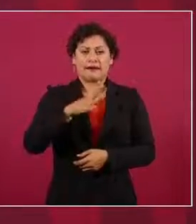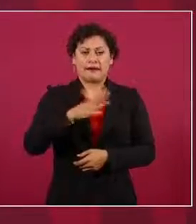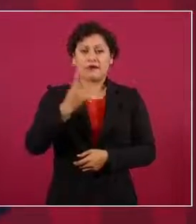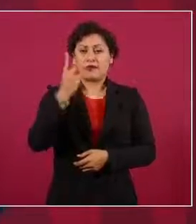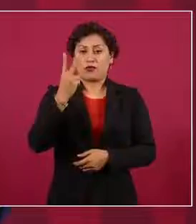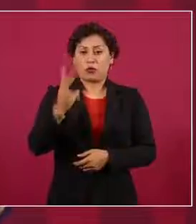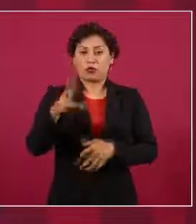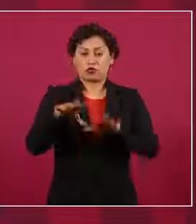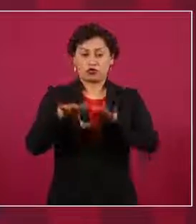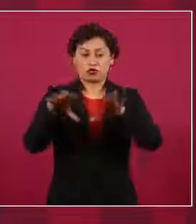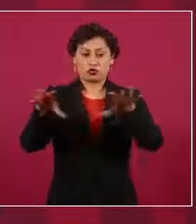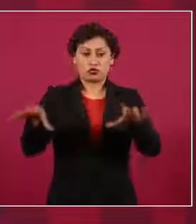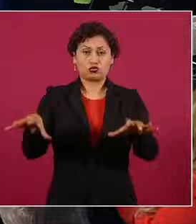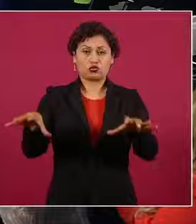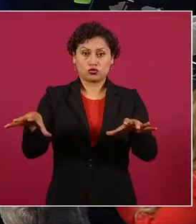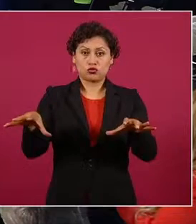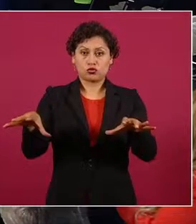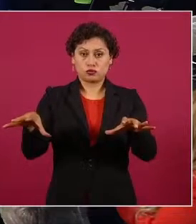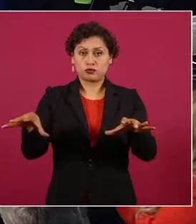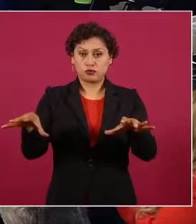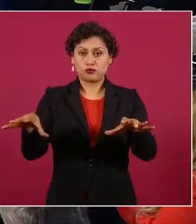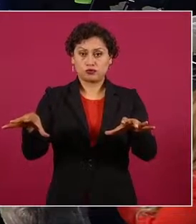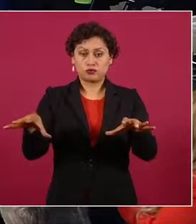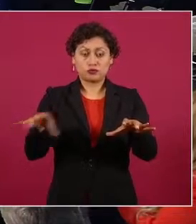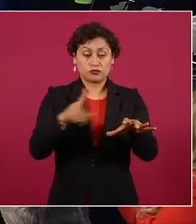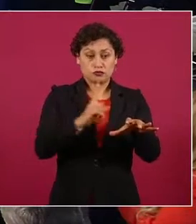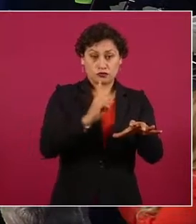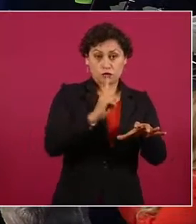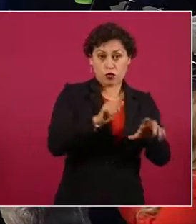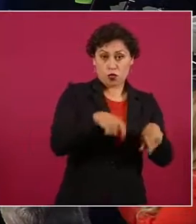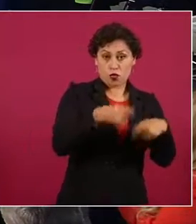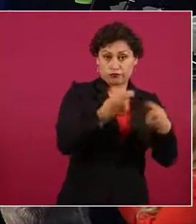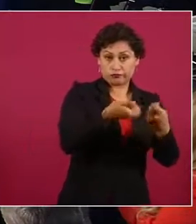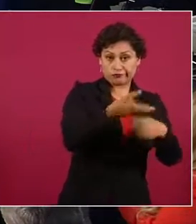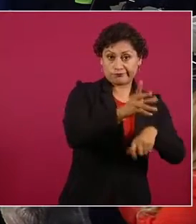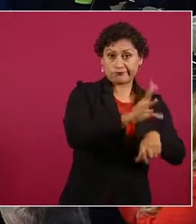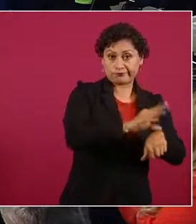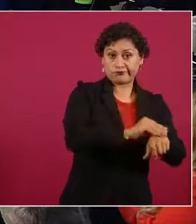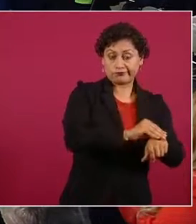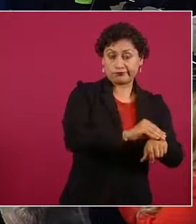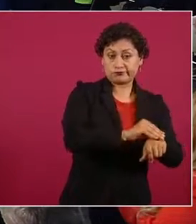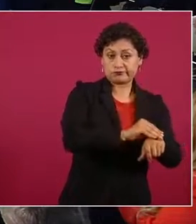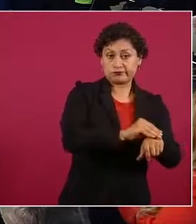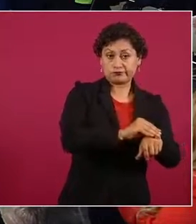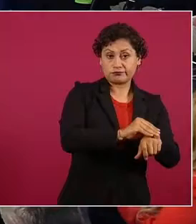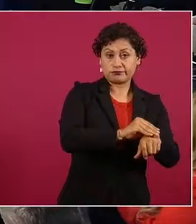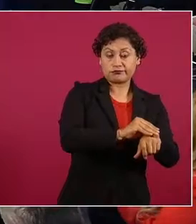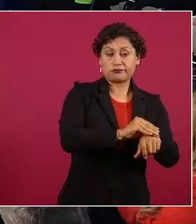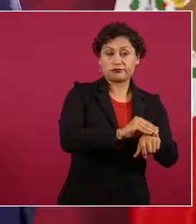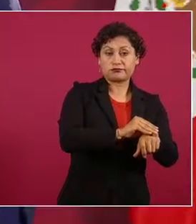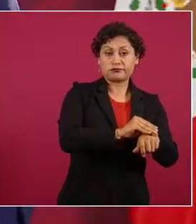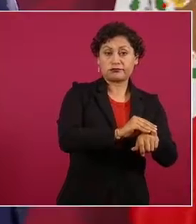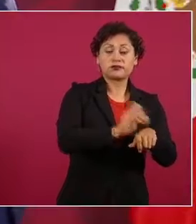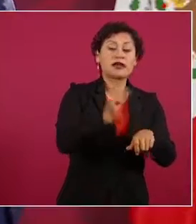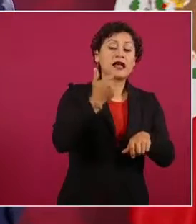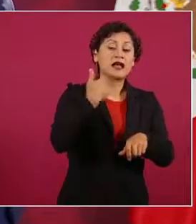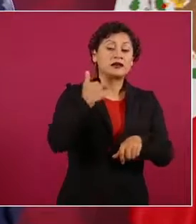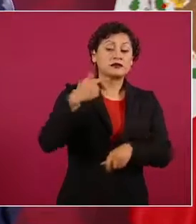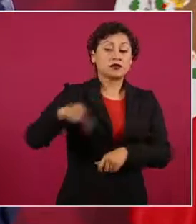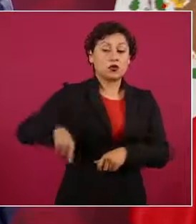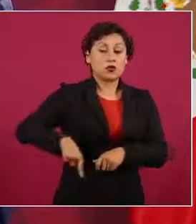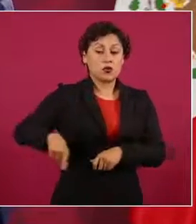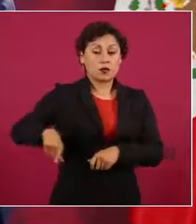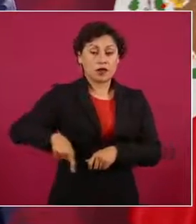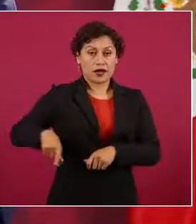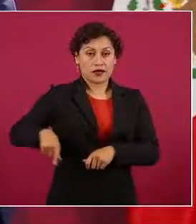uno que se les concesionó en el gobierno pasado, en las